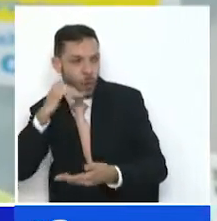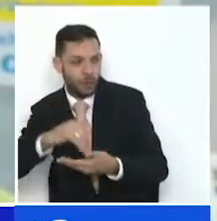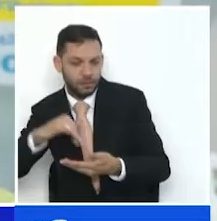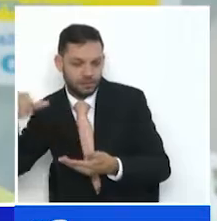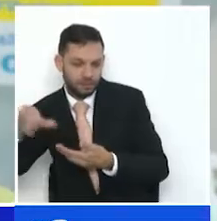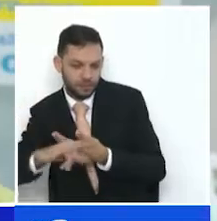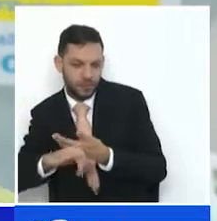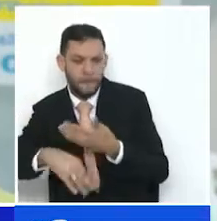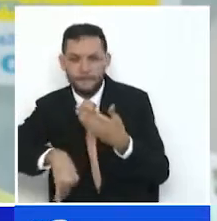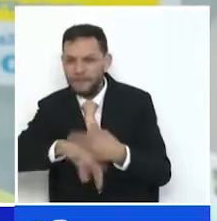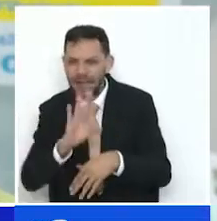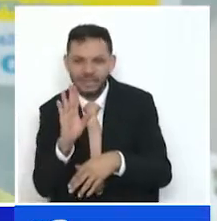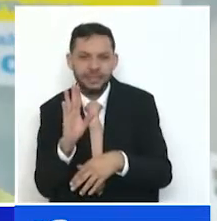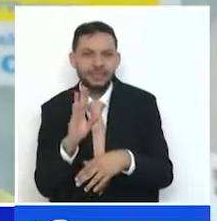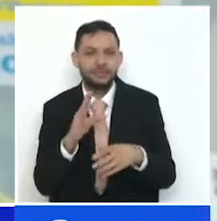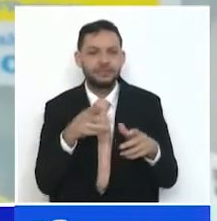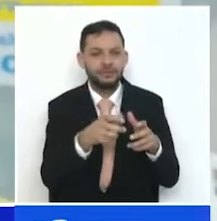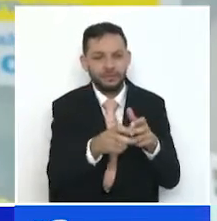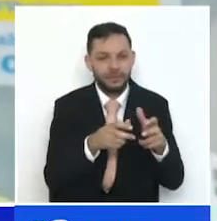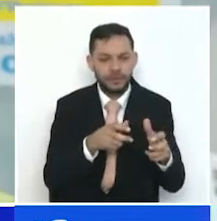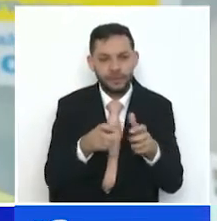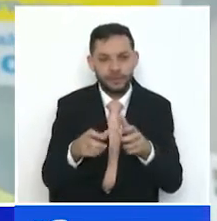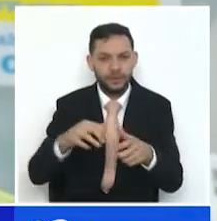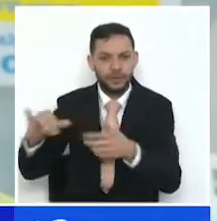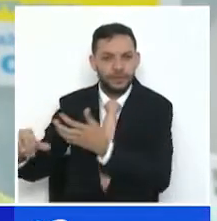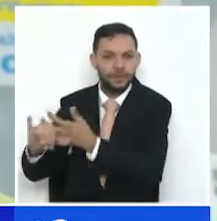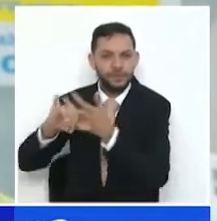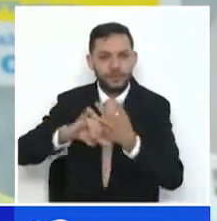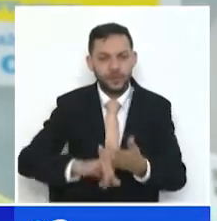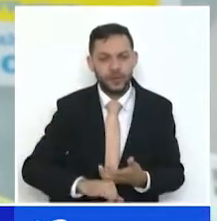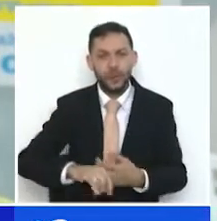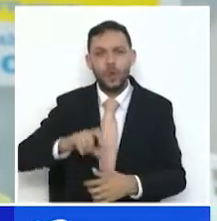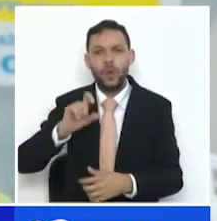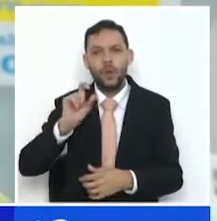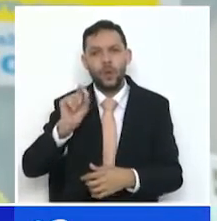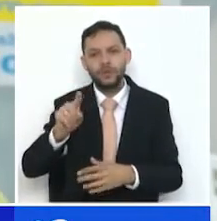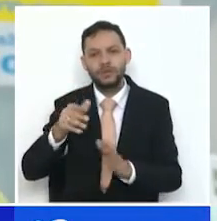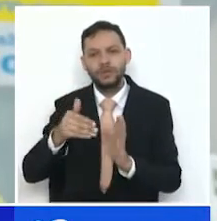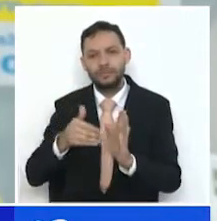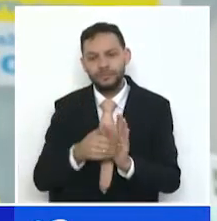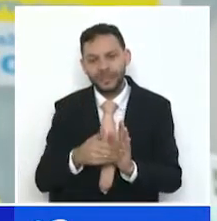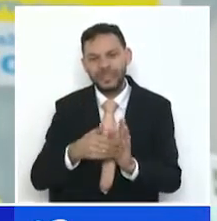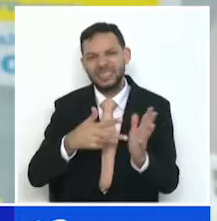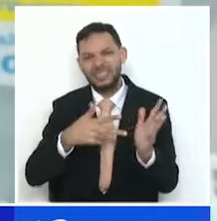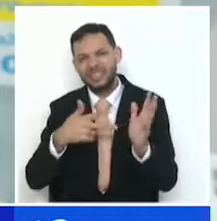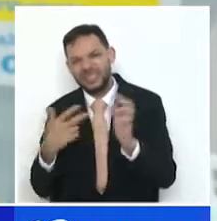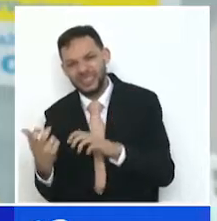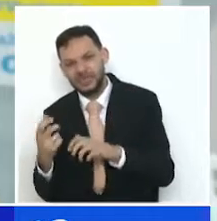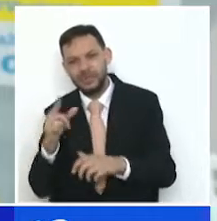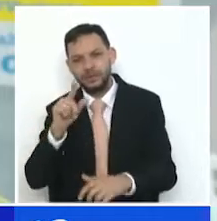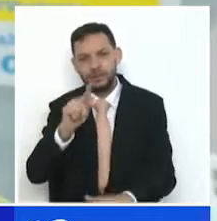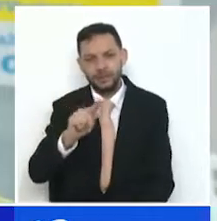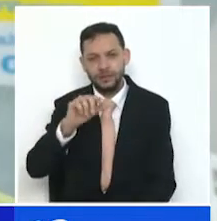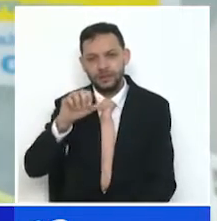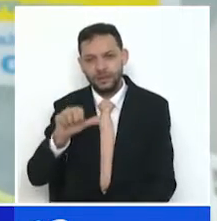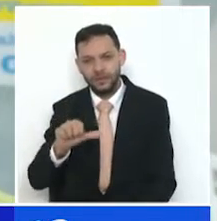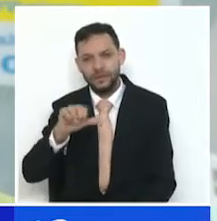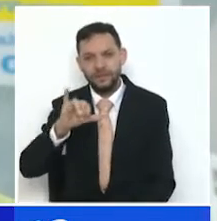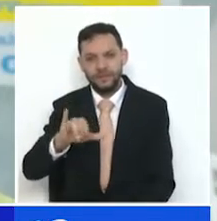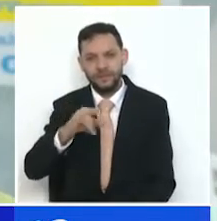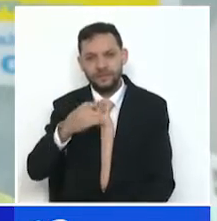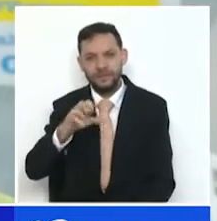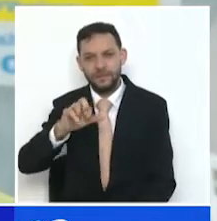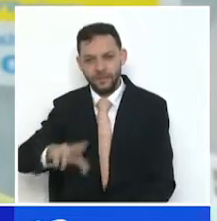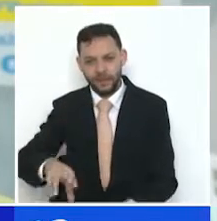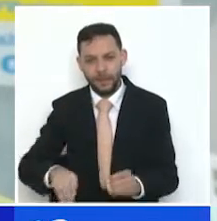de semana 11.700 dosis de Pfizer y 27.600 dosis de la vacuna